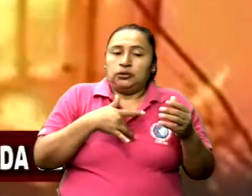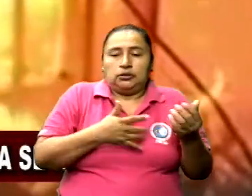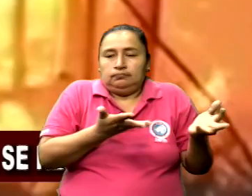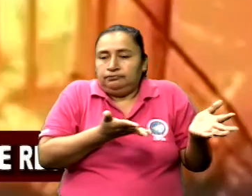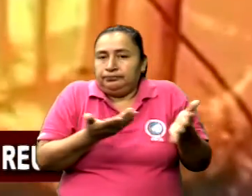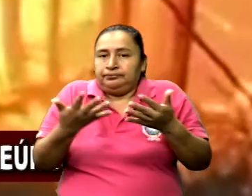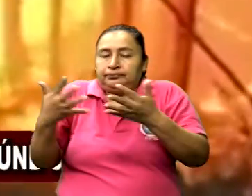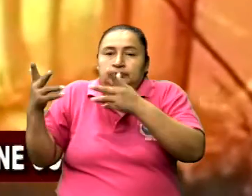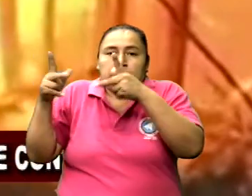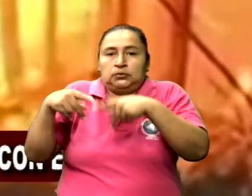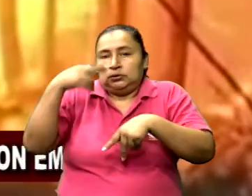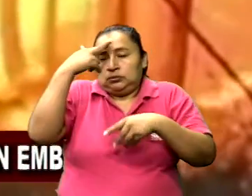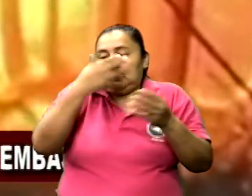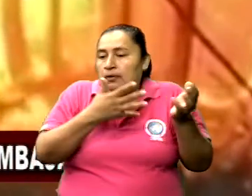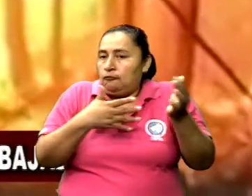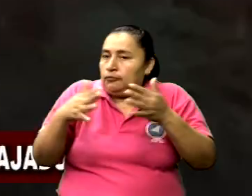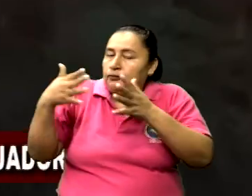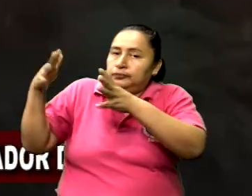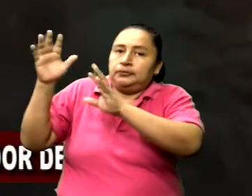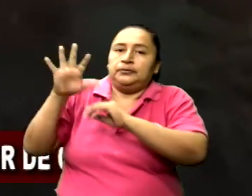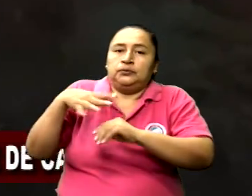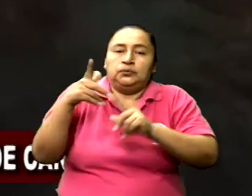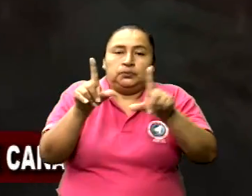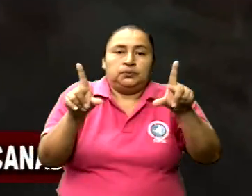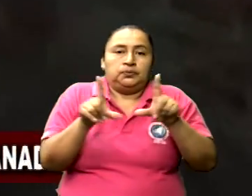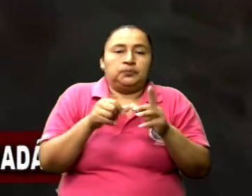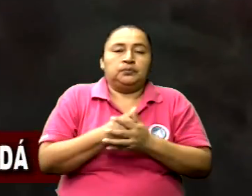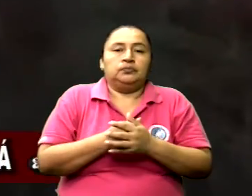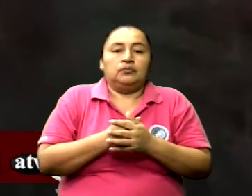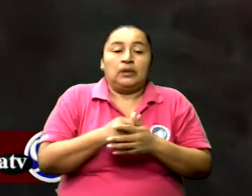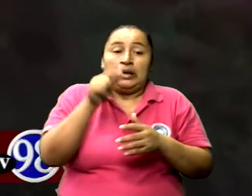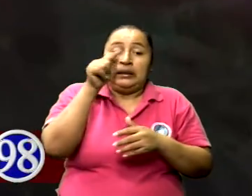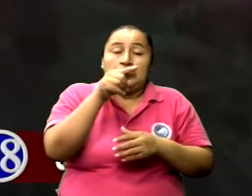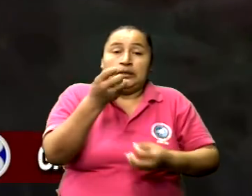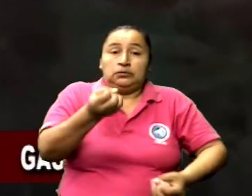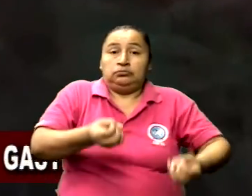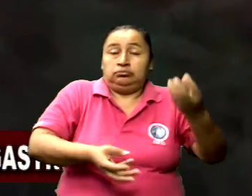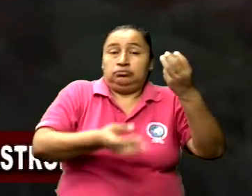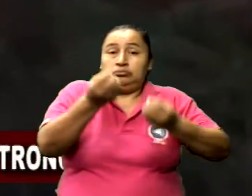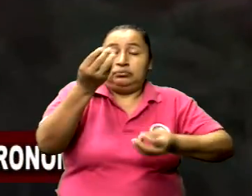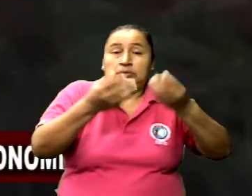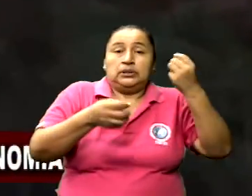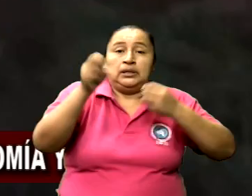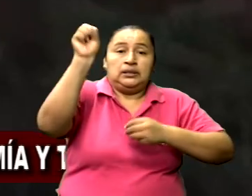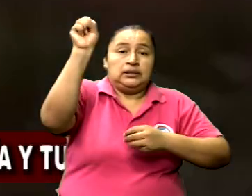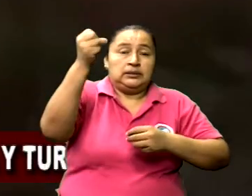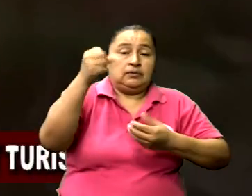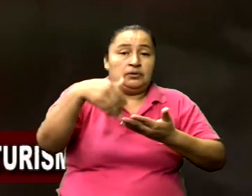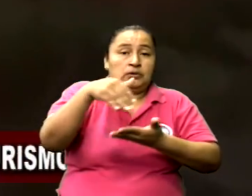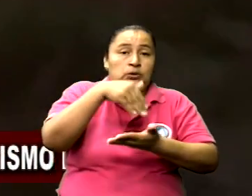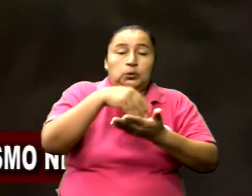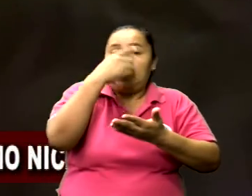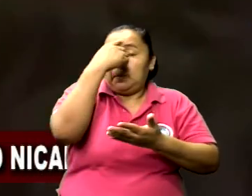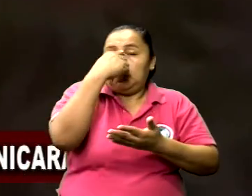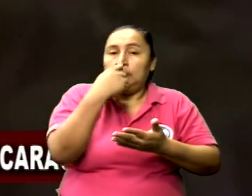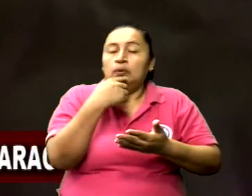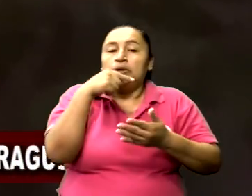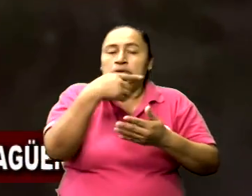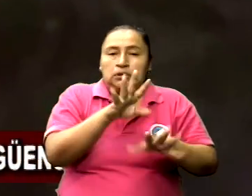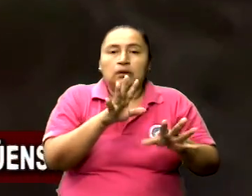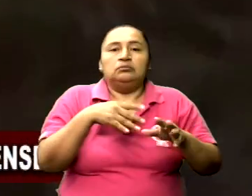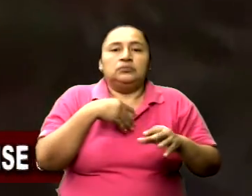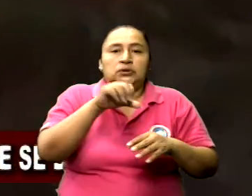por las autoridades. Del incendio declarado este sábado en el centro de Portugal, han